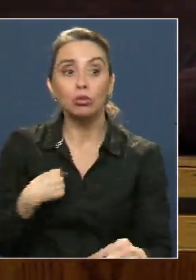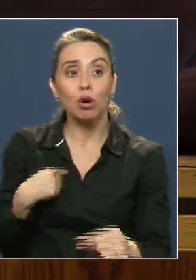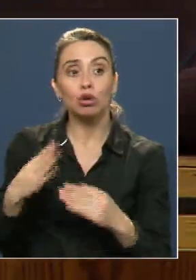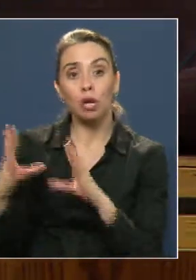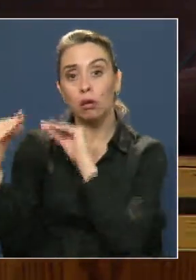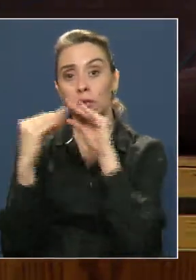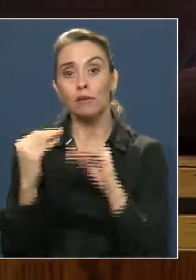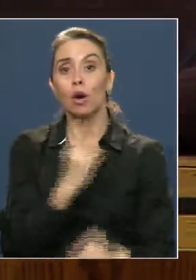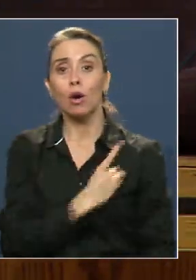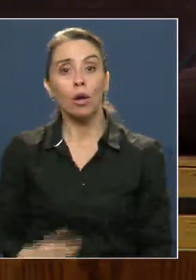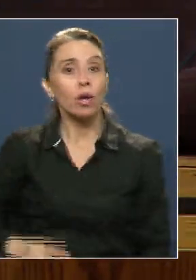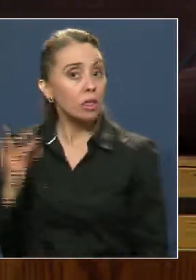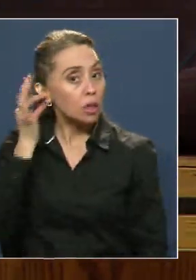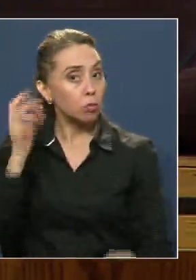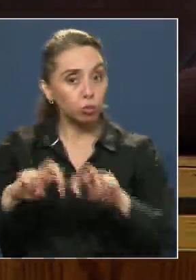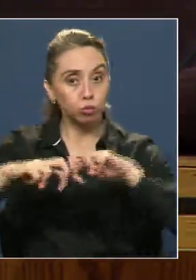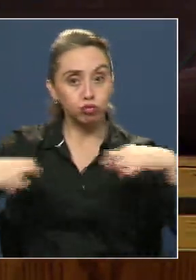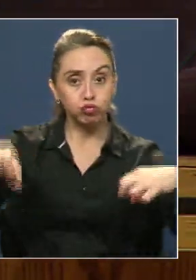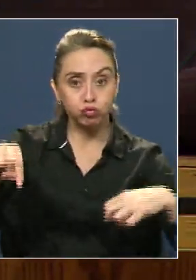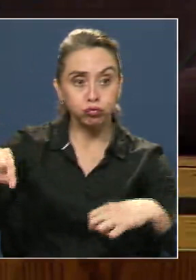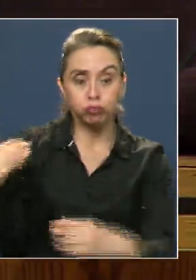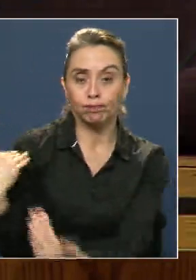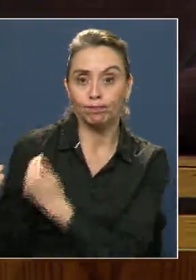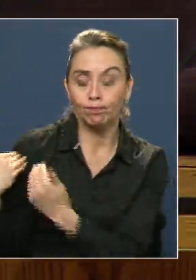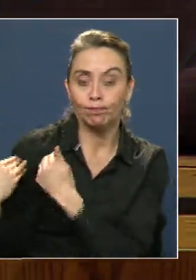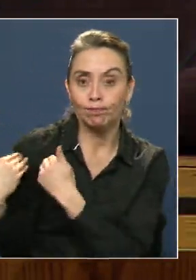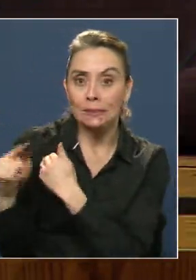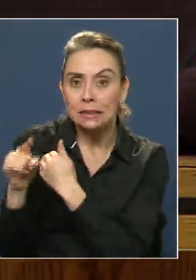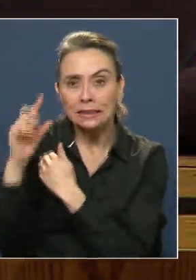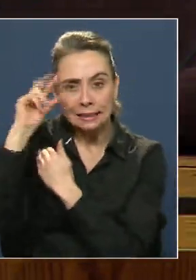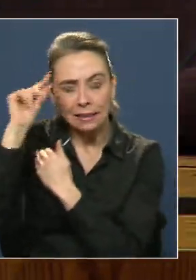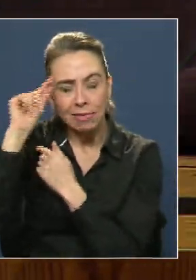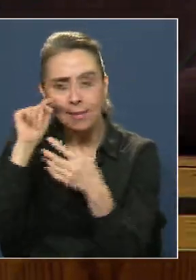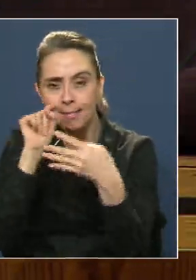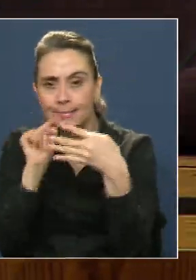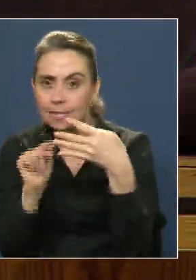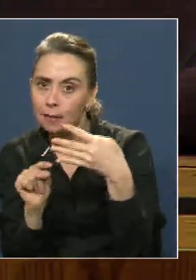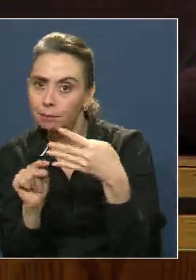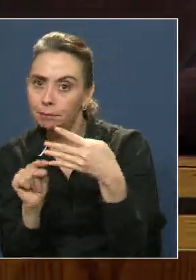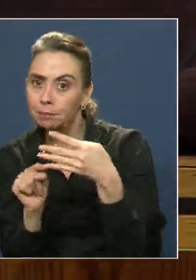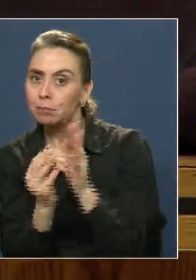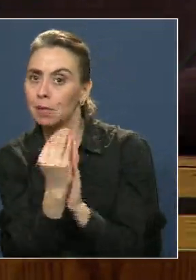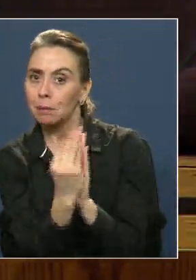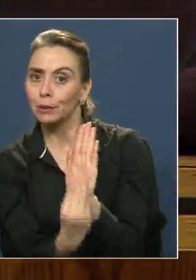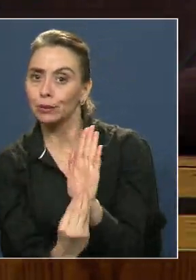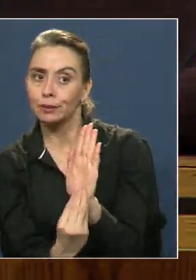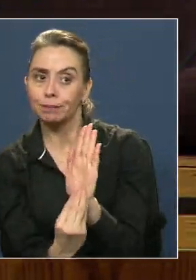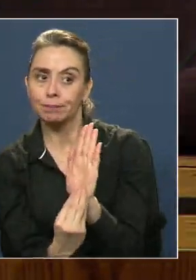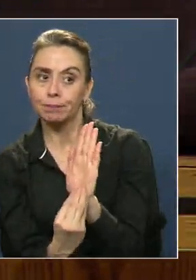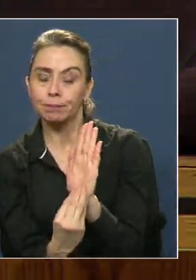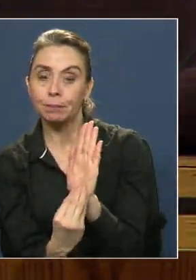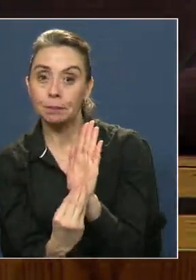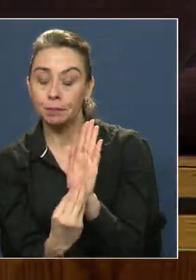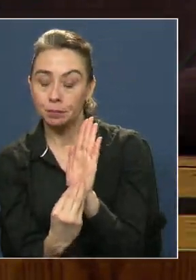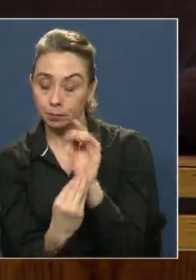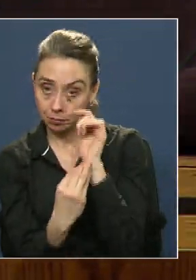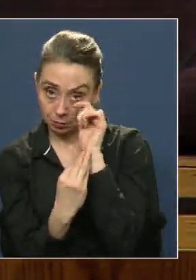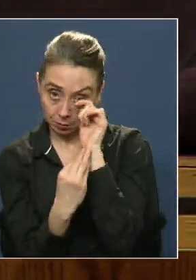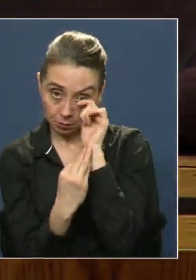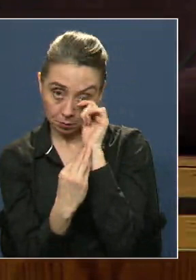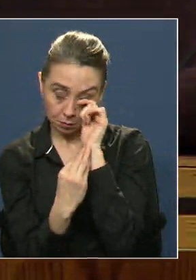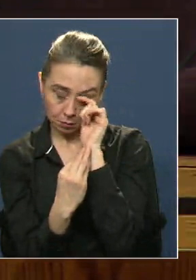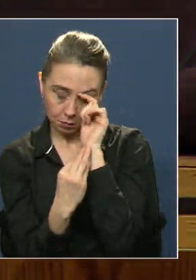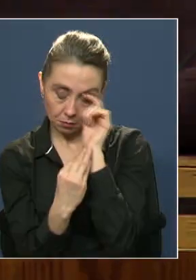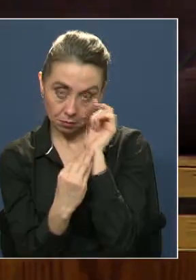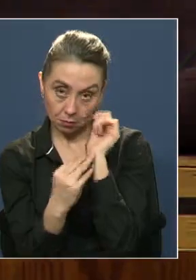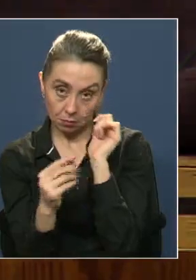algunas diputadas aquí presentes que tienen todavía algunas iniciativas que van respecto de